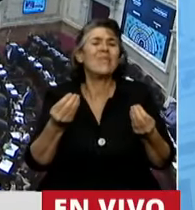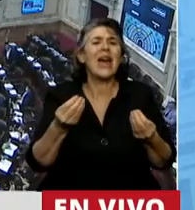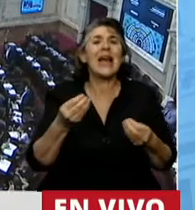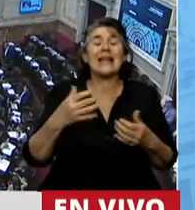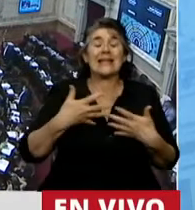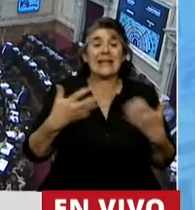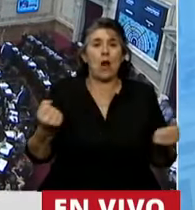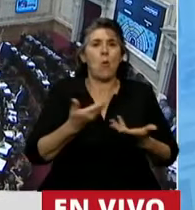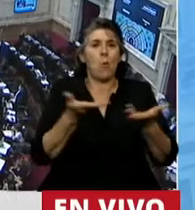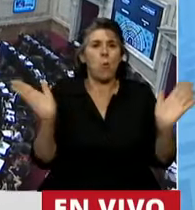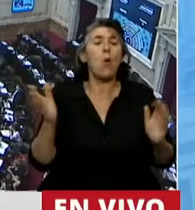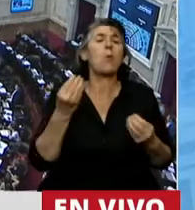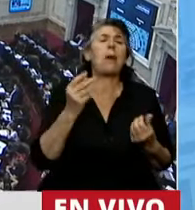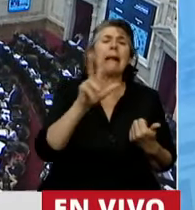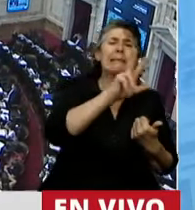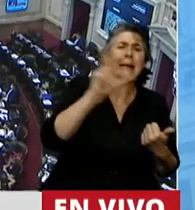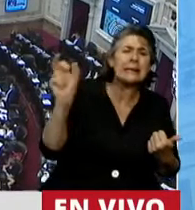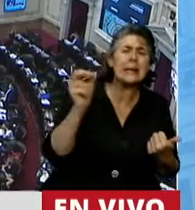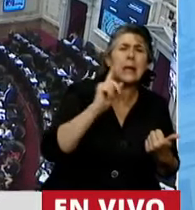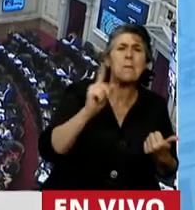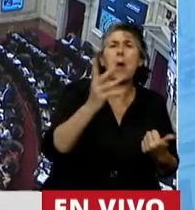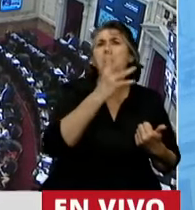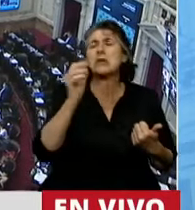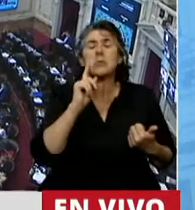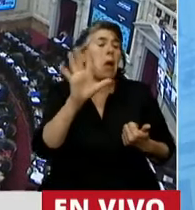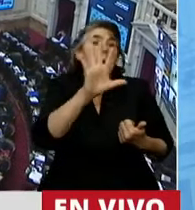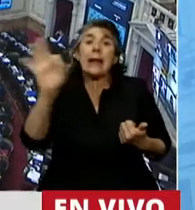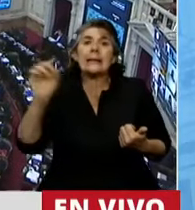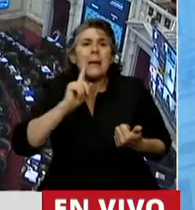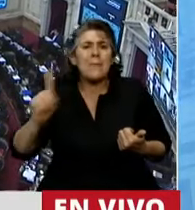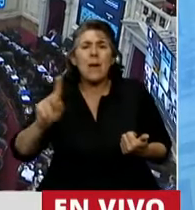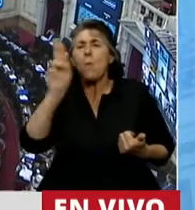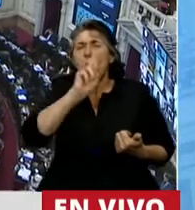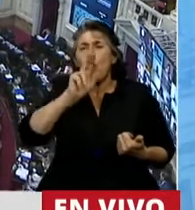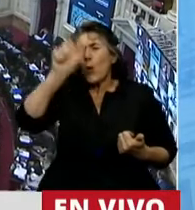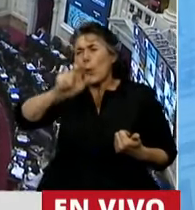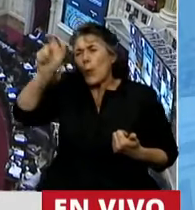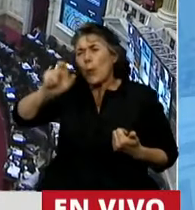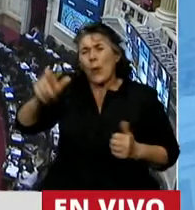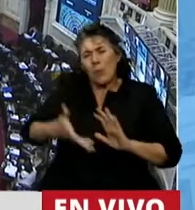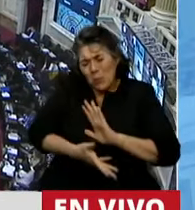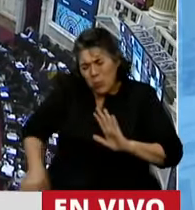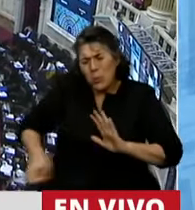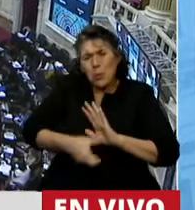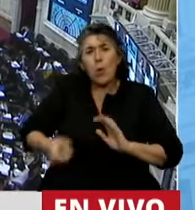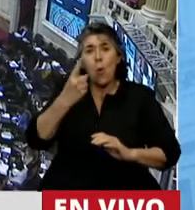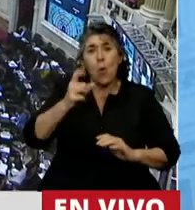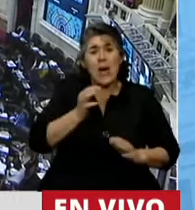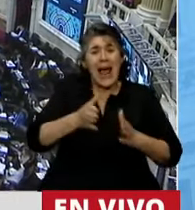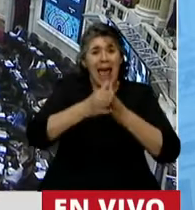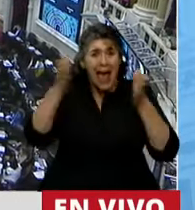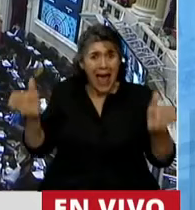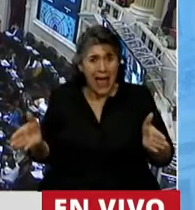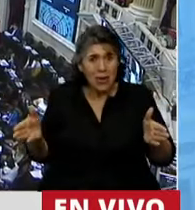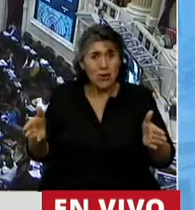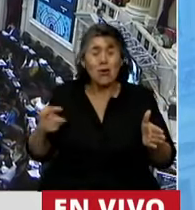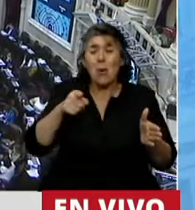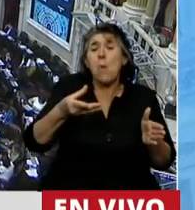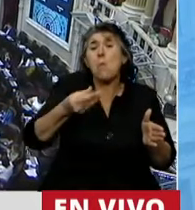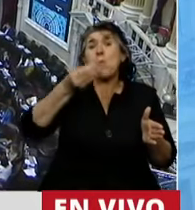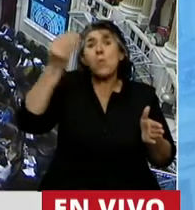300.000, 400.000 o 500.000 mujeres que abortan por año, muchas de ellas